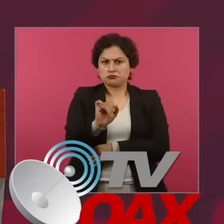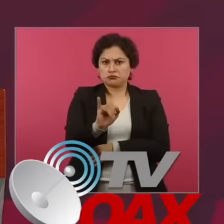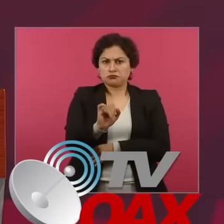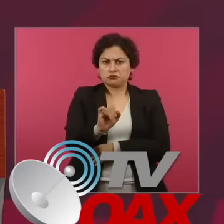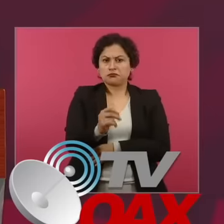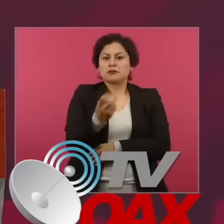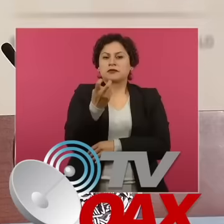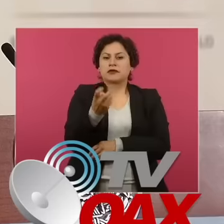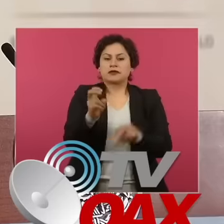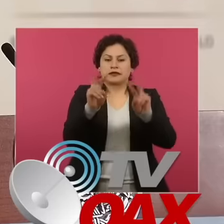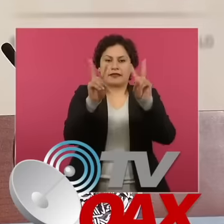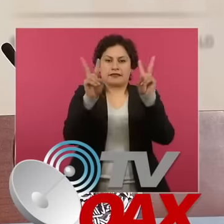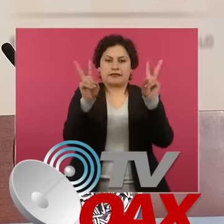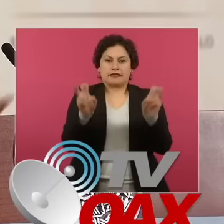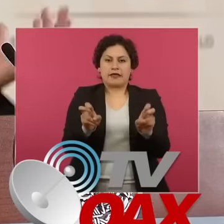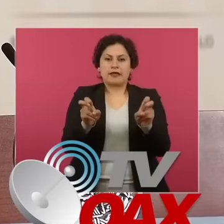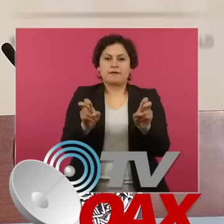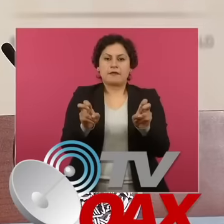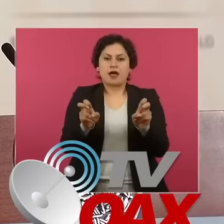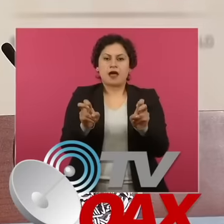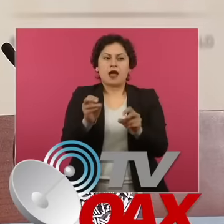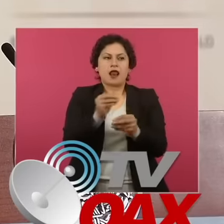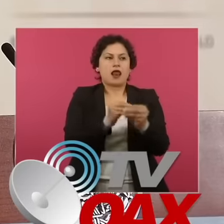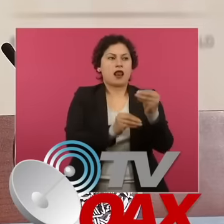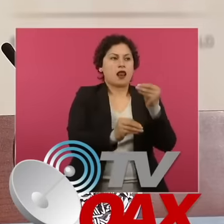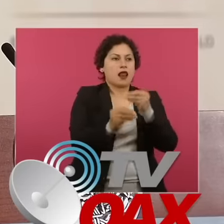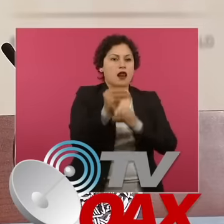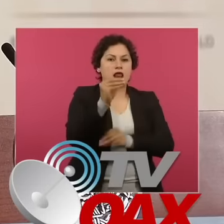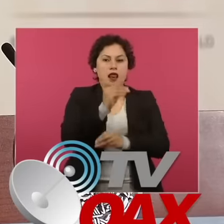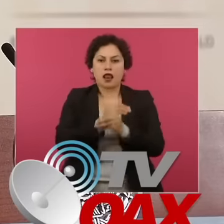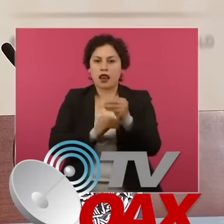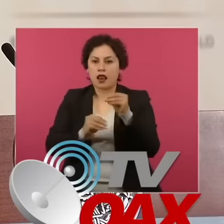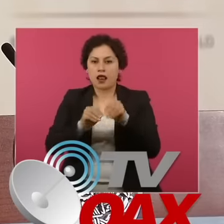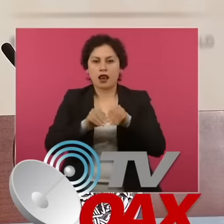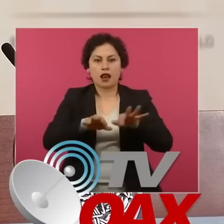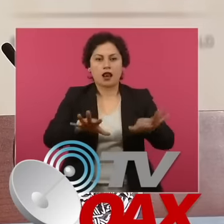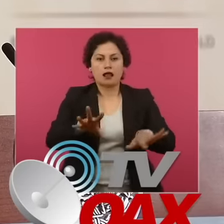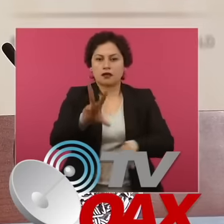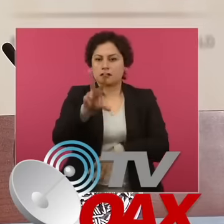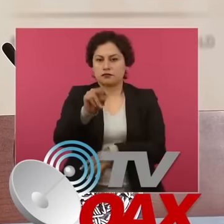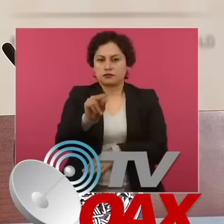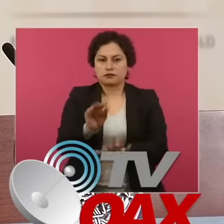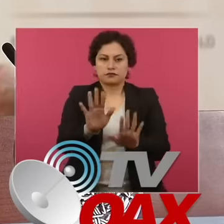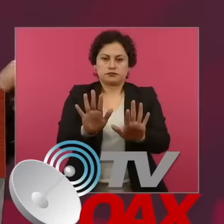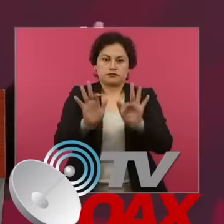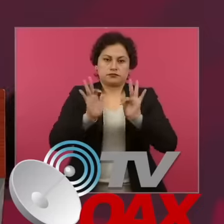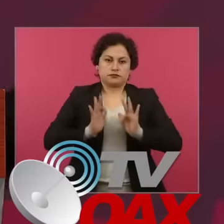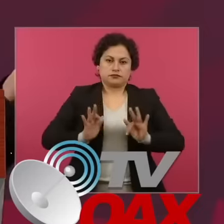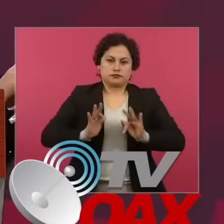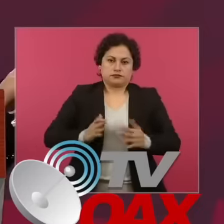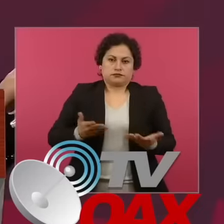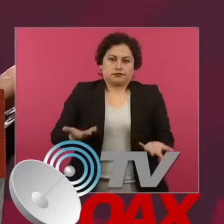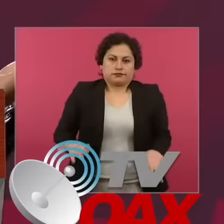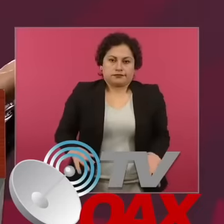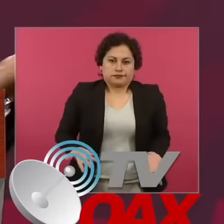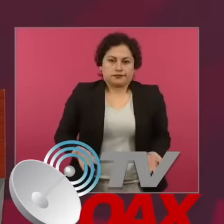polemizar en medios, porque nos van a ganar. O sea, imagínense si el Reforma va a estar con nosotros.